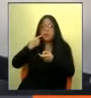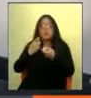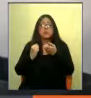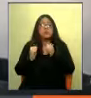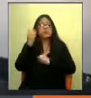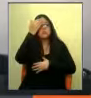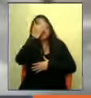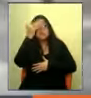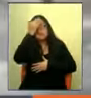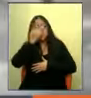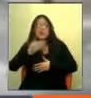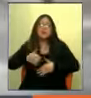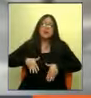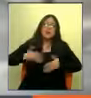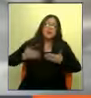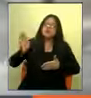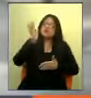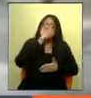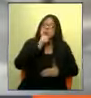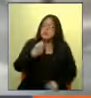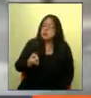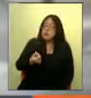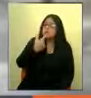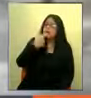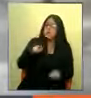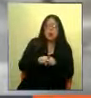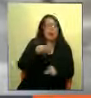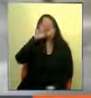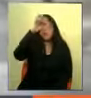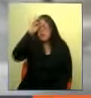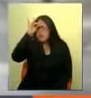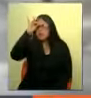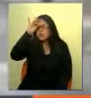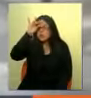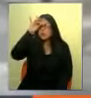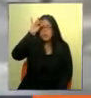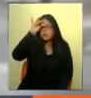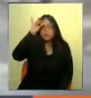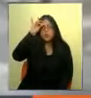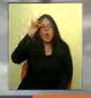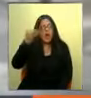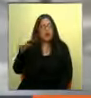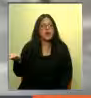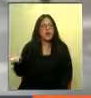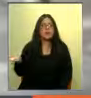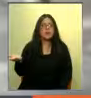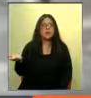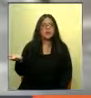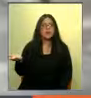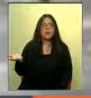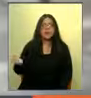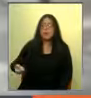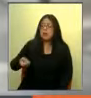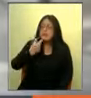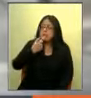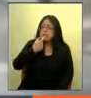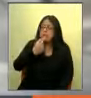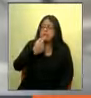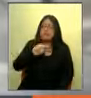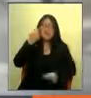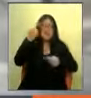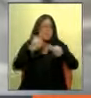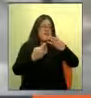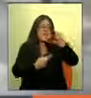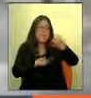usted toma una pastilla no se le pasa, como que el dolor de cabeza queda ahí y no se va con nada. Yo he tomado ketorolaco, he